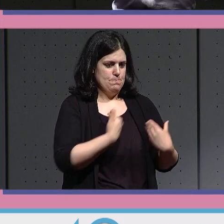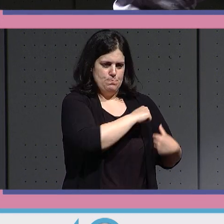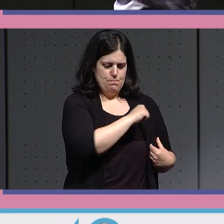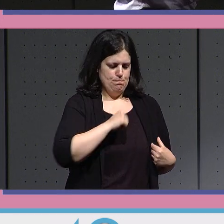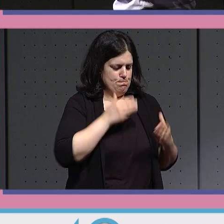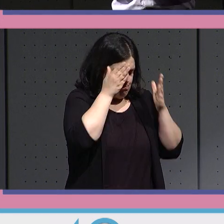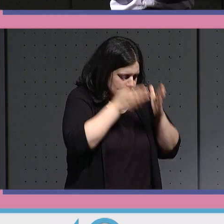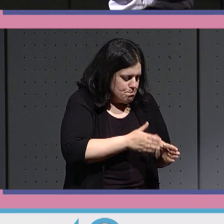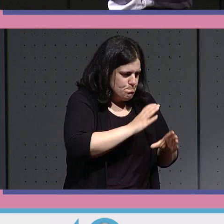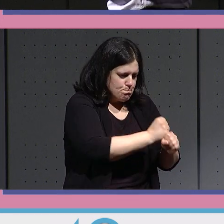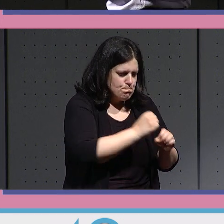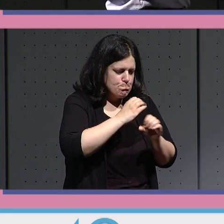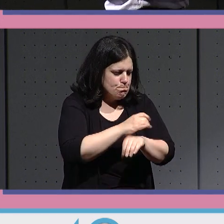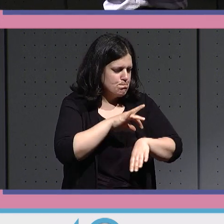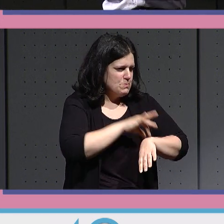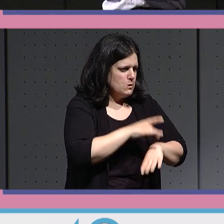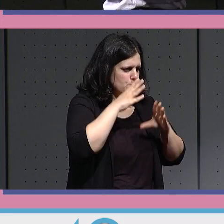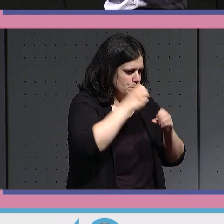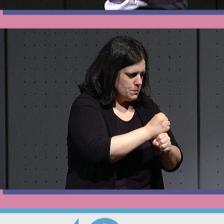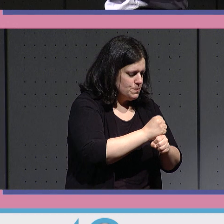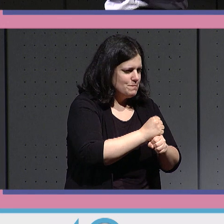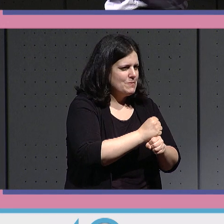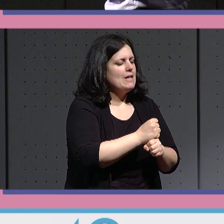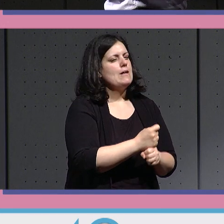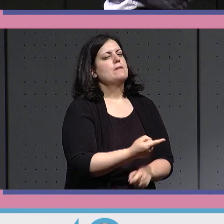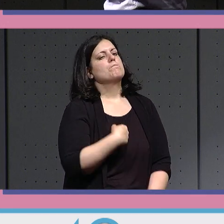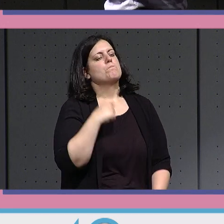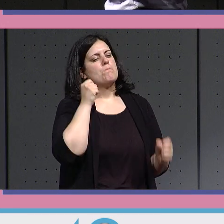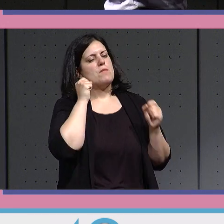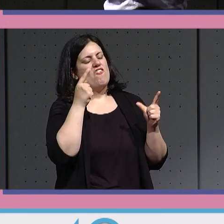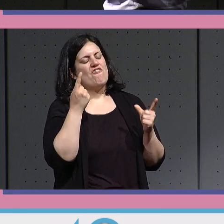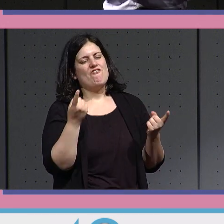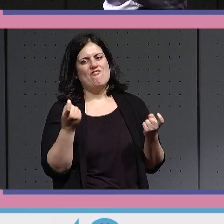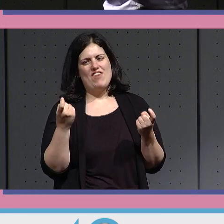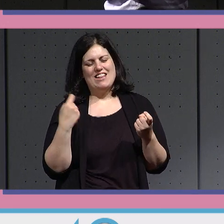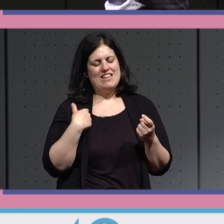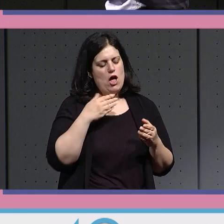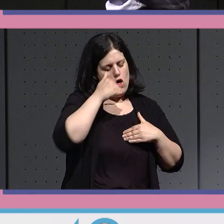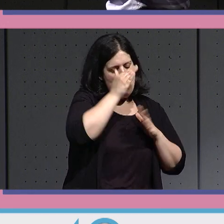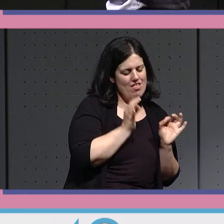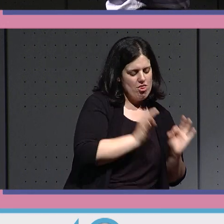medicina personalizada aquí para allá. Yo creo que tenemos que progresar mucho de la medicina personalizada al cuidado personalizado.